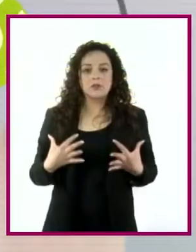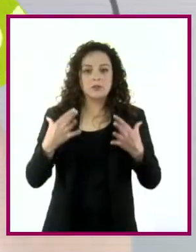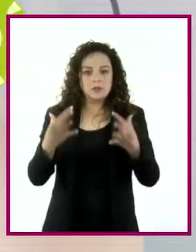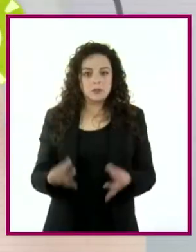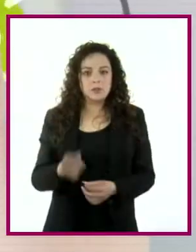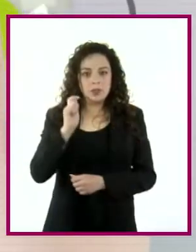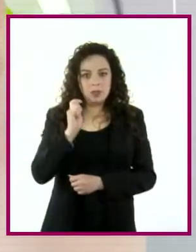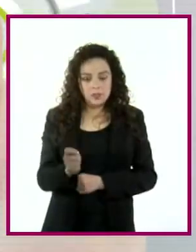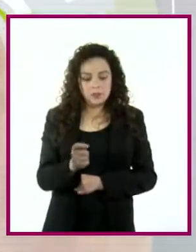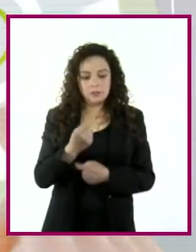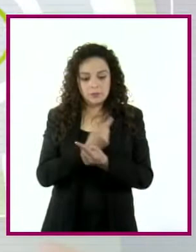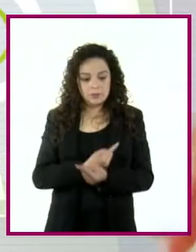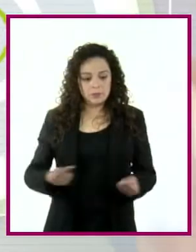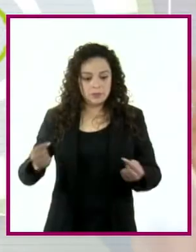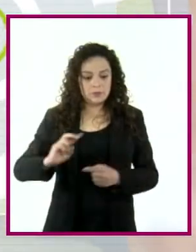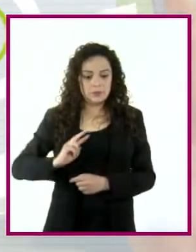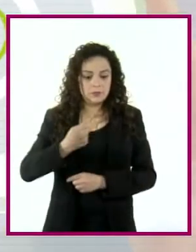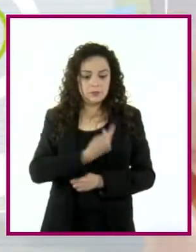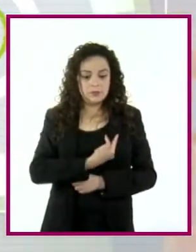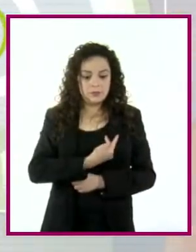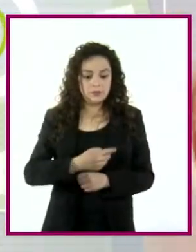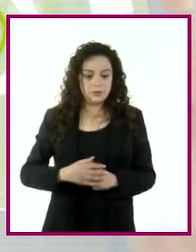Transgénero.